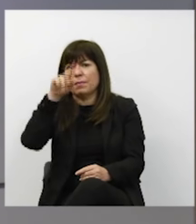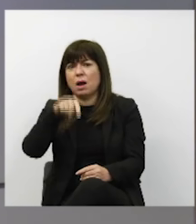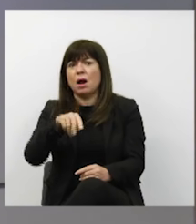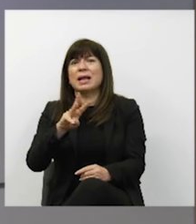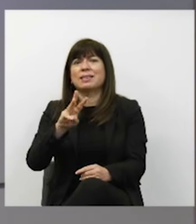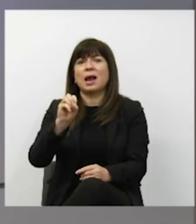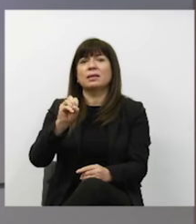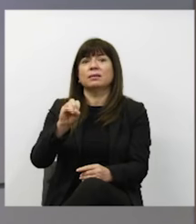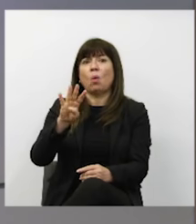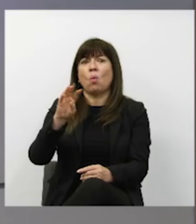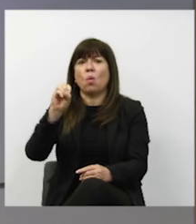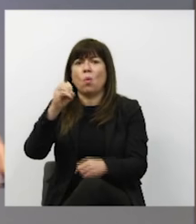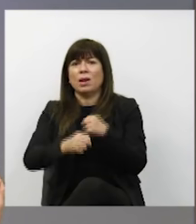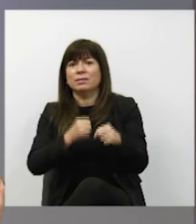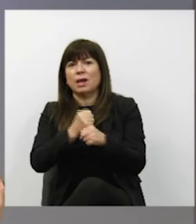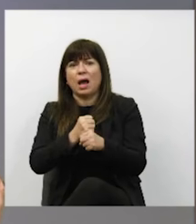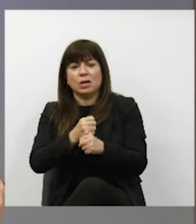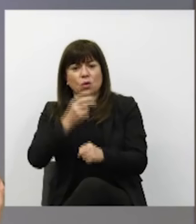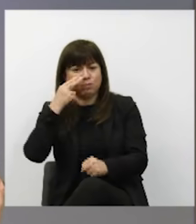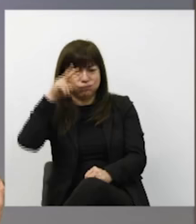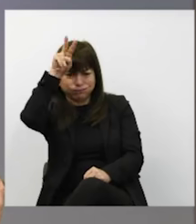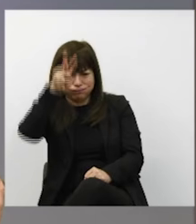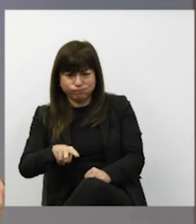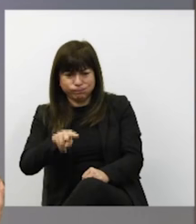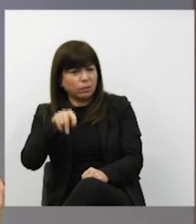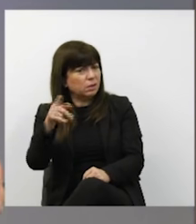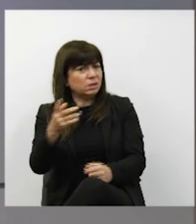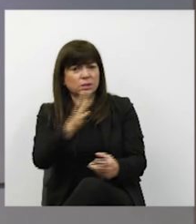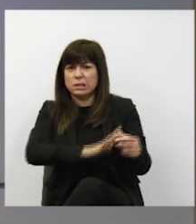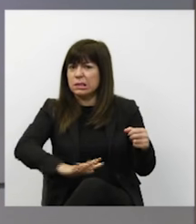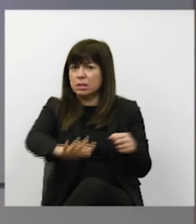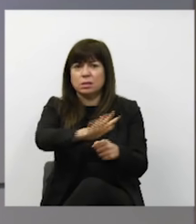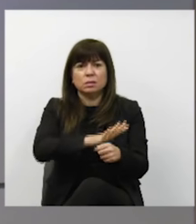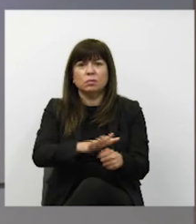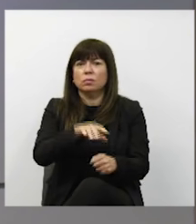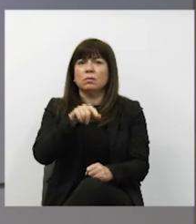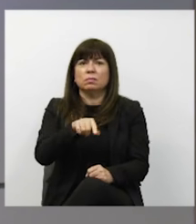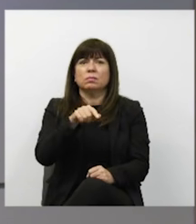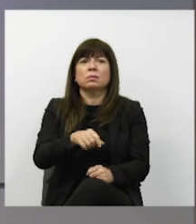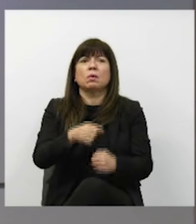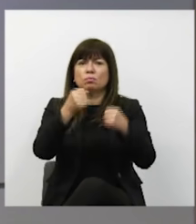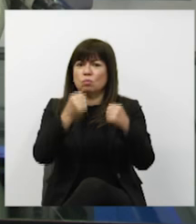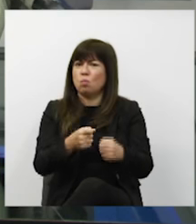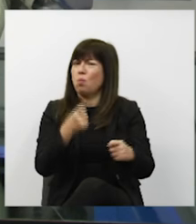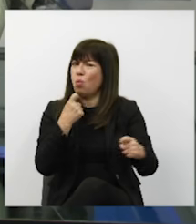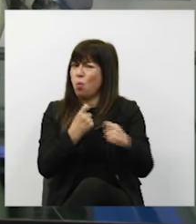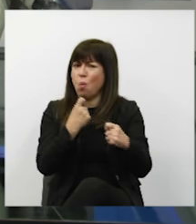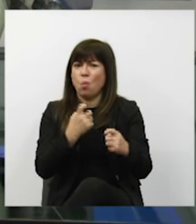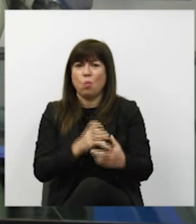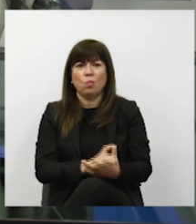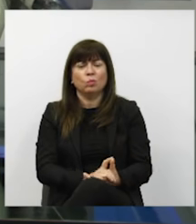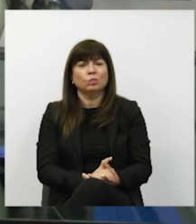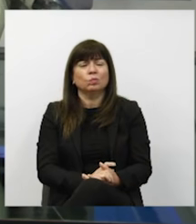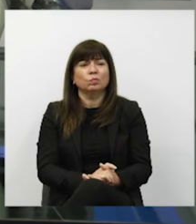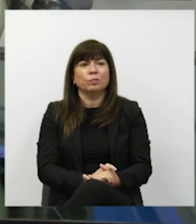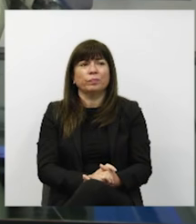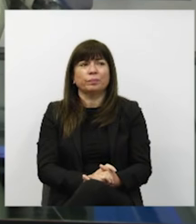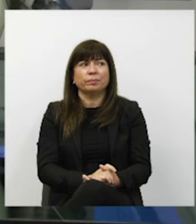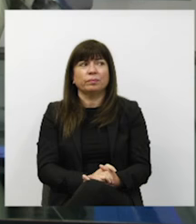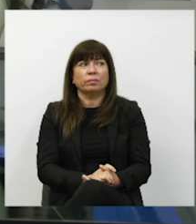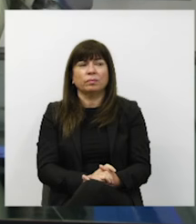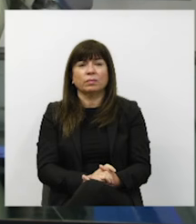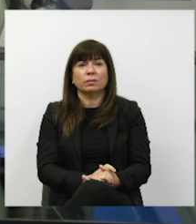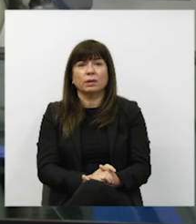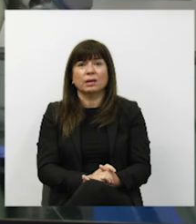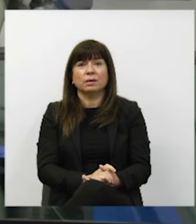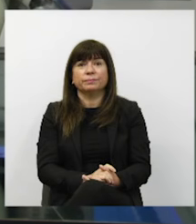años no hemos sido testigos de una situación como esta que puede ser bastante dura. Frente a ello,